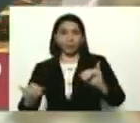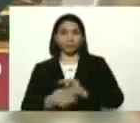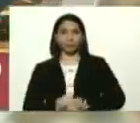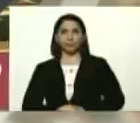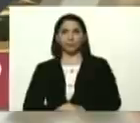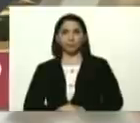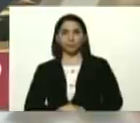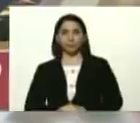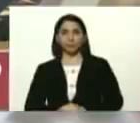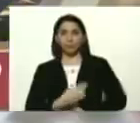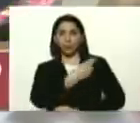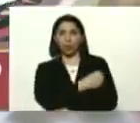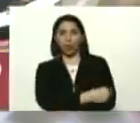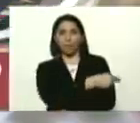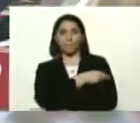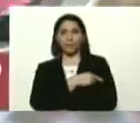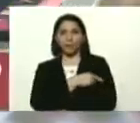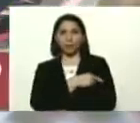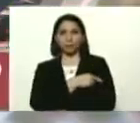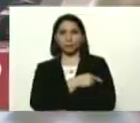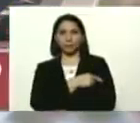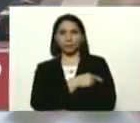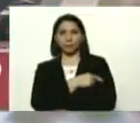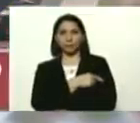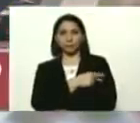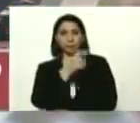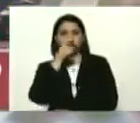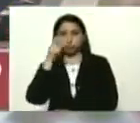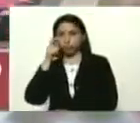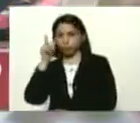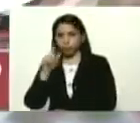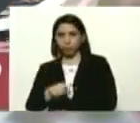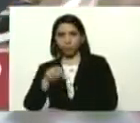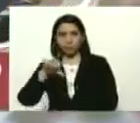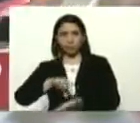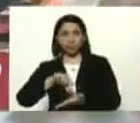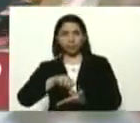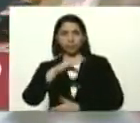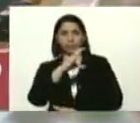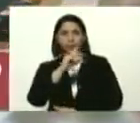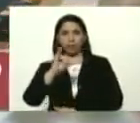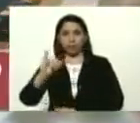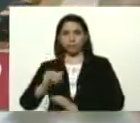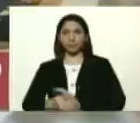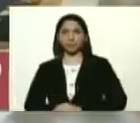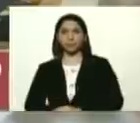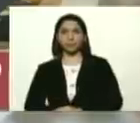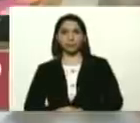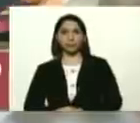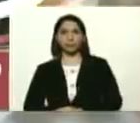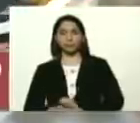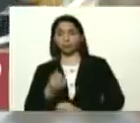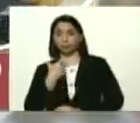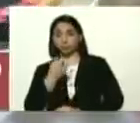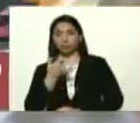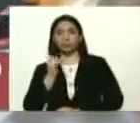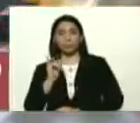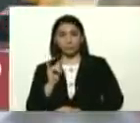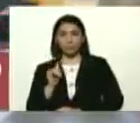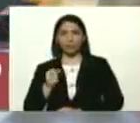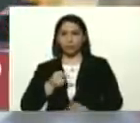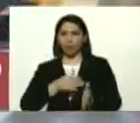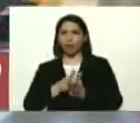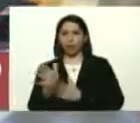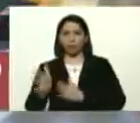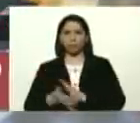debidamente ingresados en hospitales centinelas y en centro de diagnóstico integral, recibiendo su tratamiento